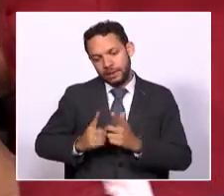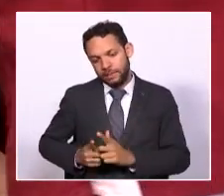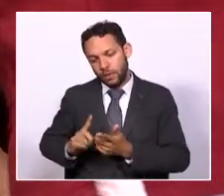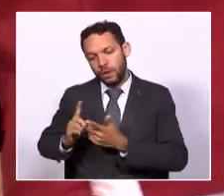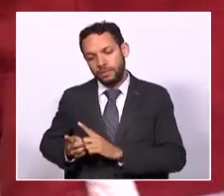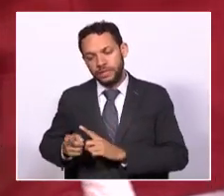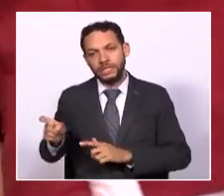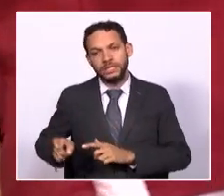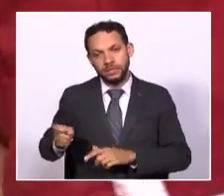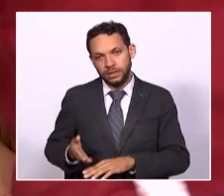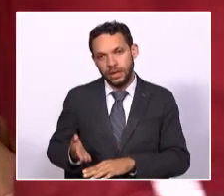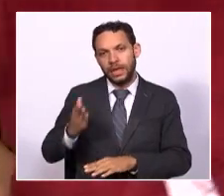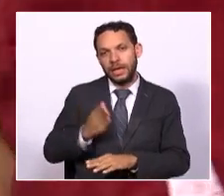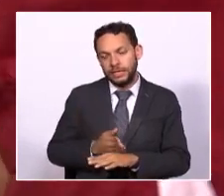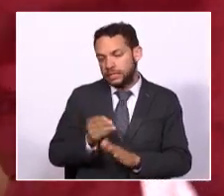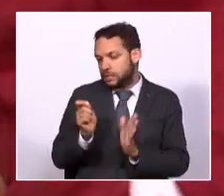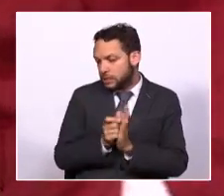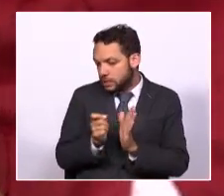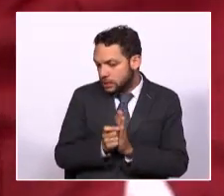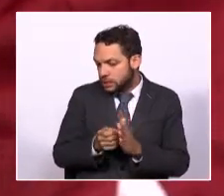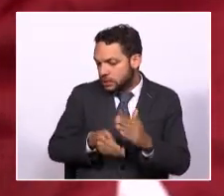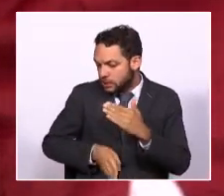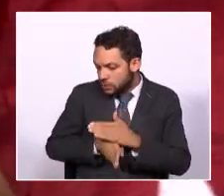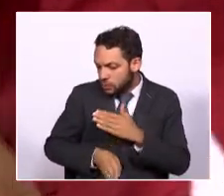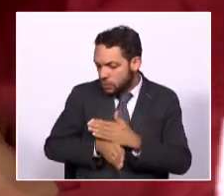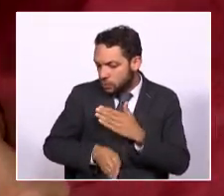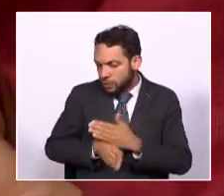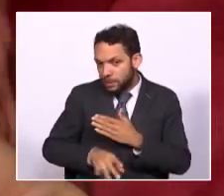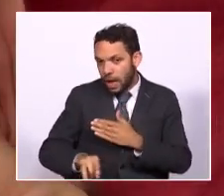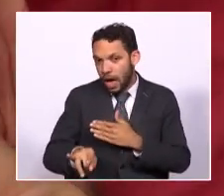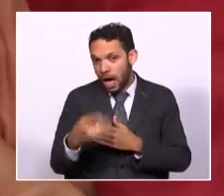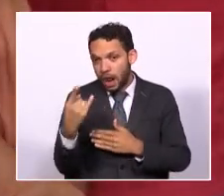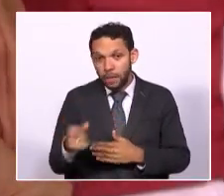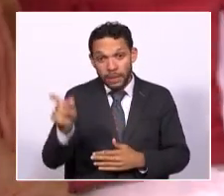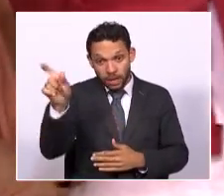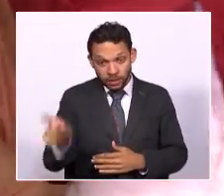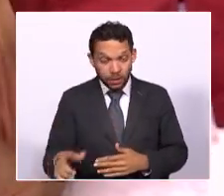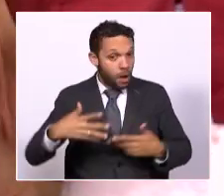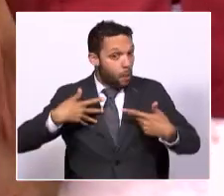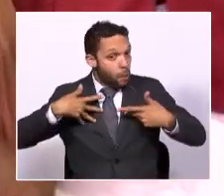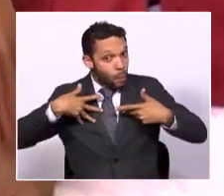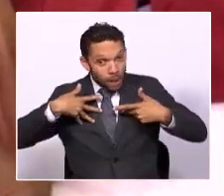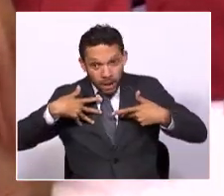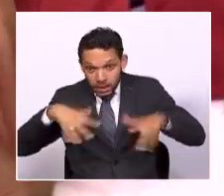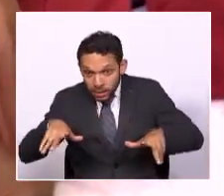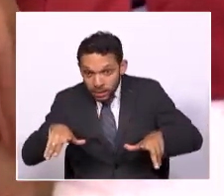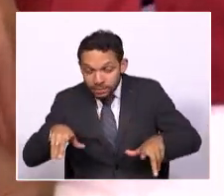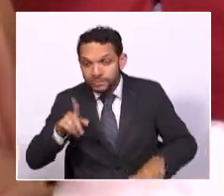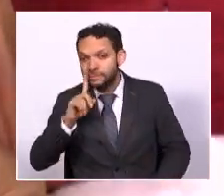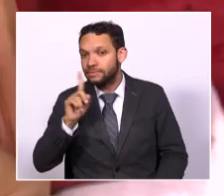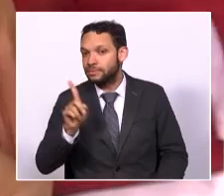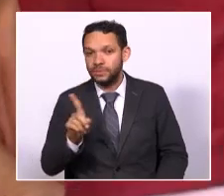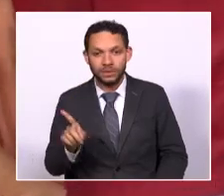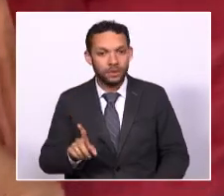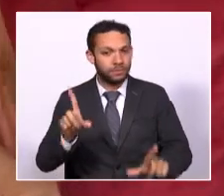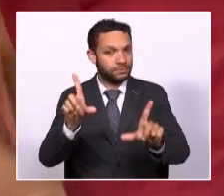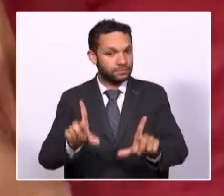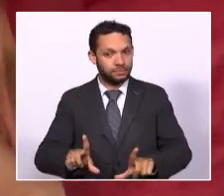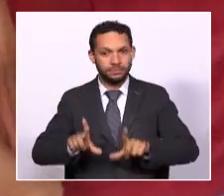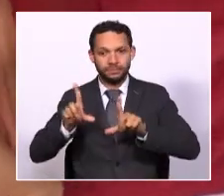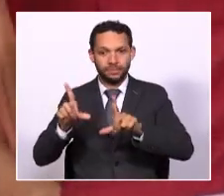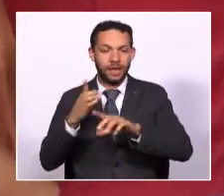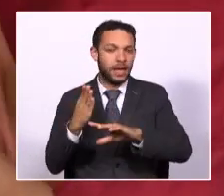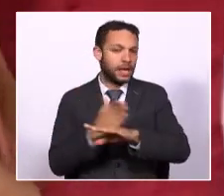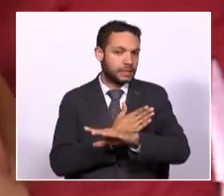eso se insiste bastante en que cuando se coloquen en manos de un quiropráctico, que sea una persona certificada, que